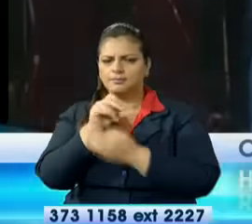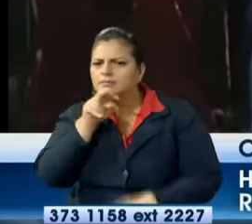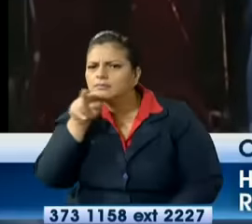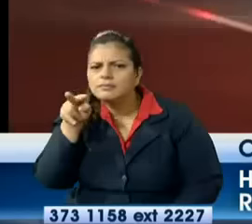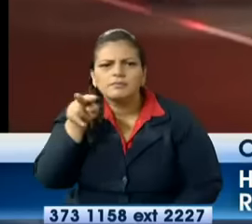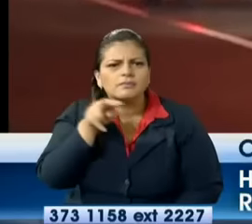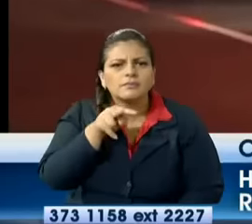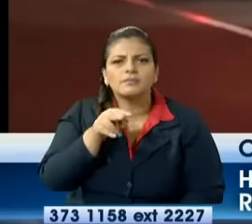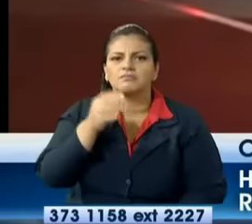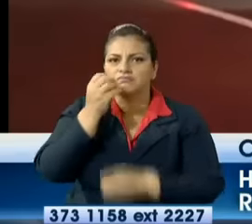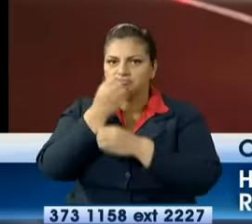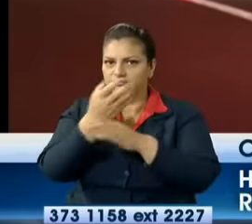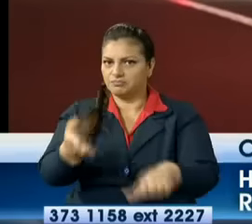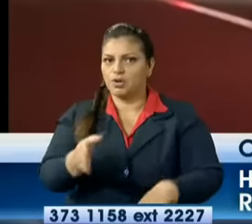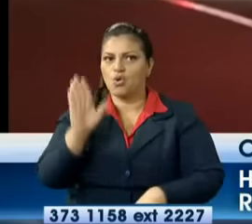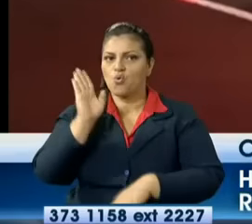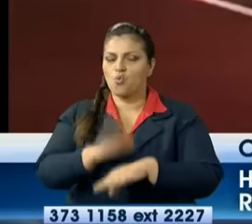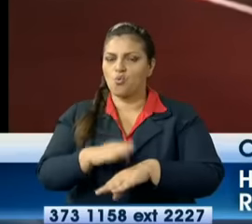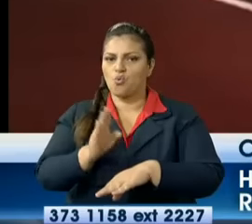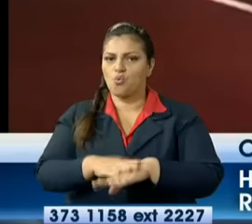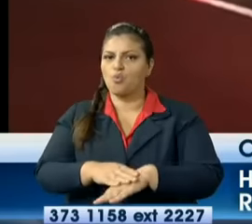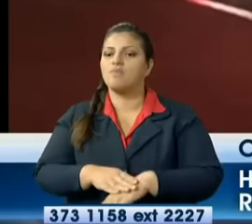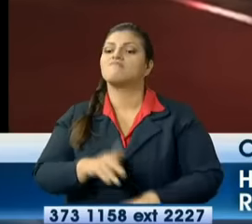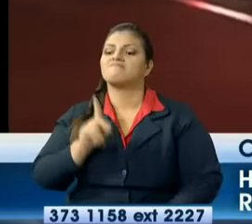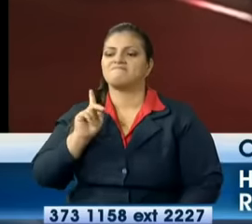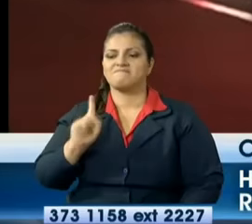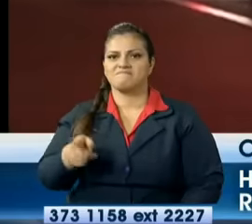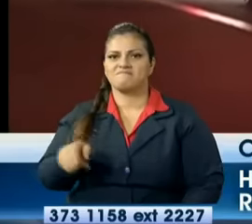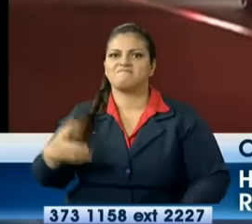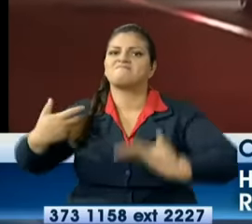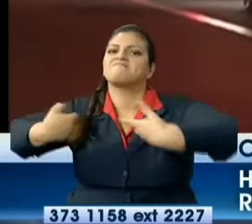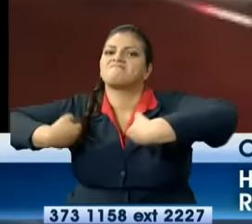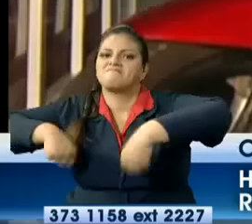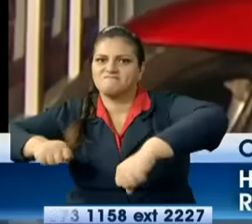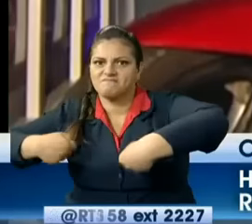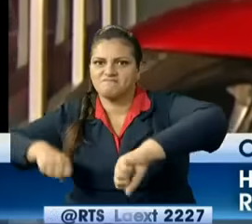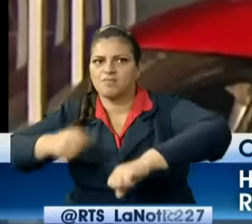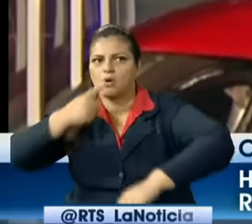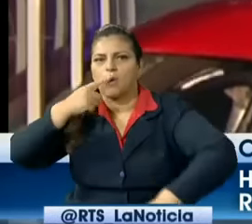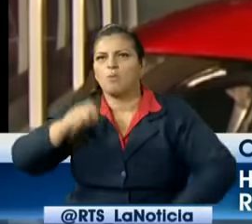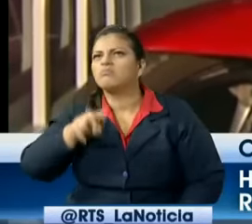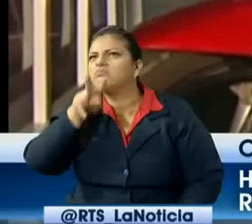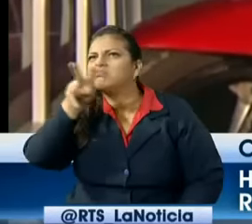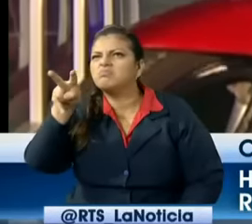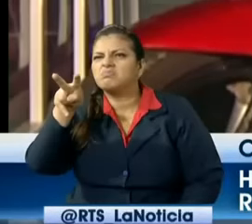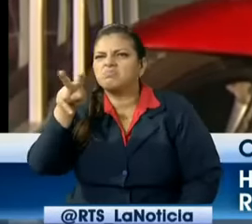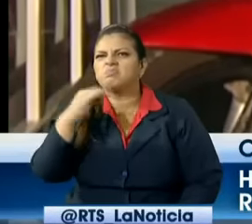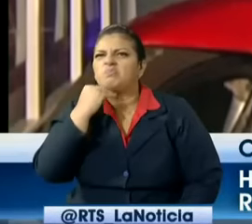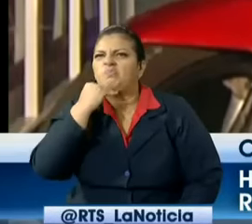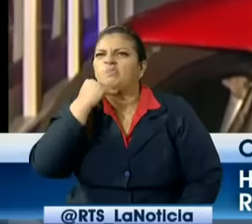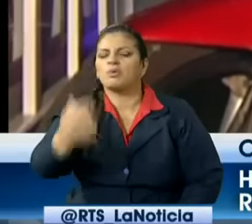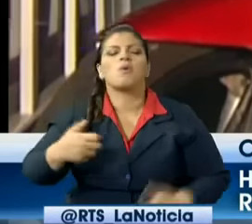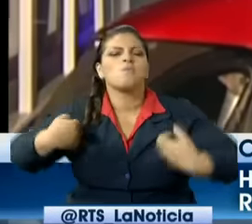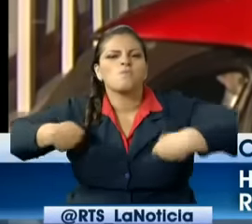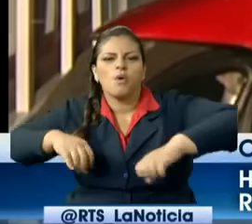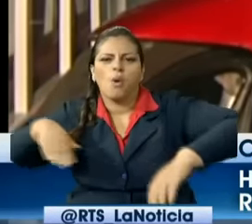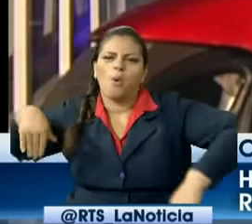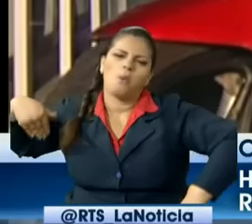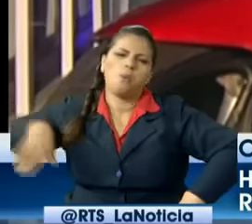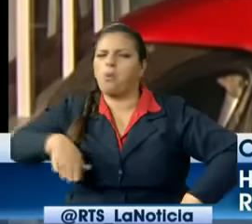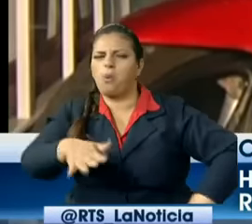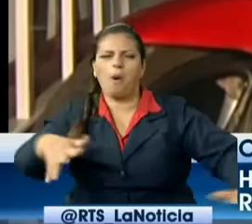lugar señalan que habría sido él quien irrespetó una señal de tránsito y a causa de esto se